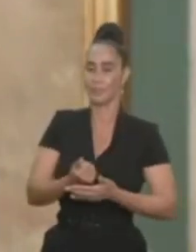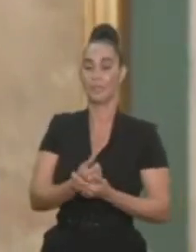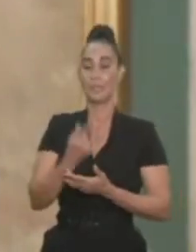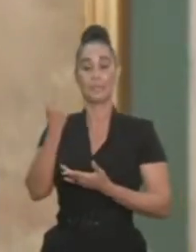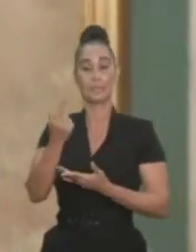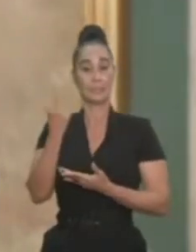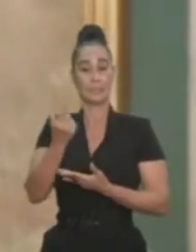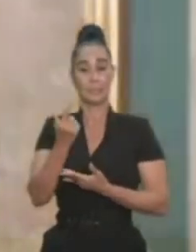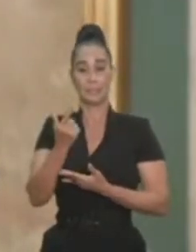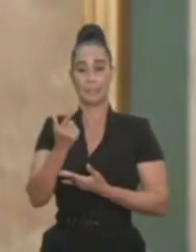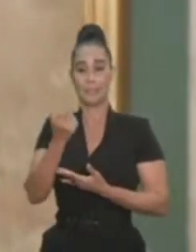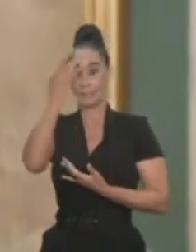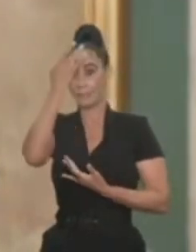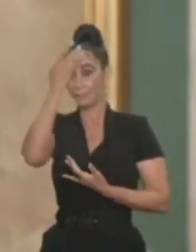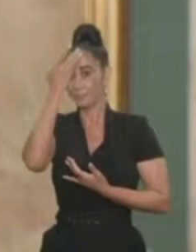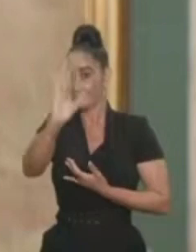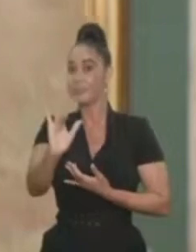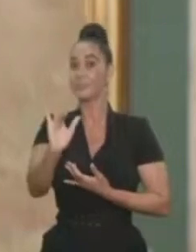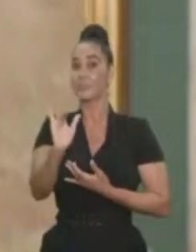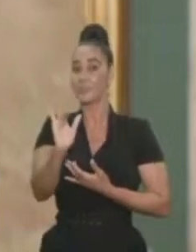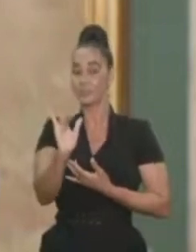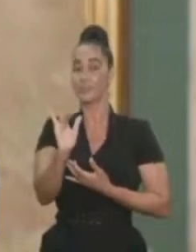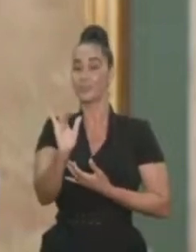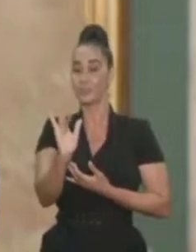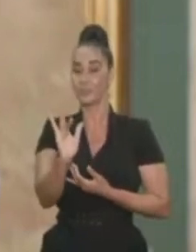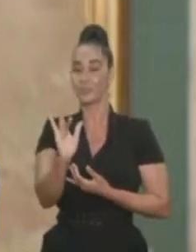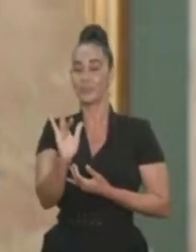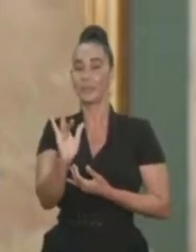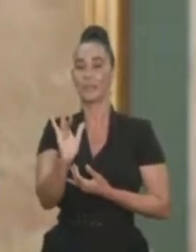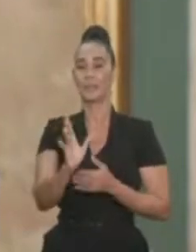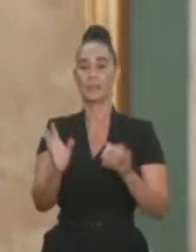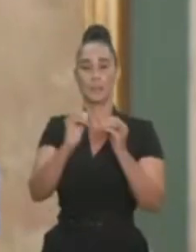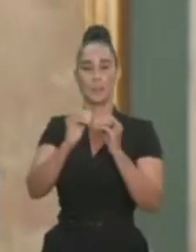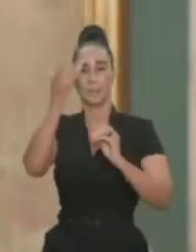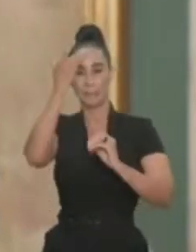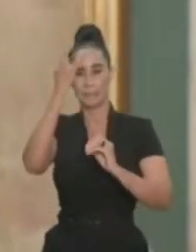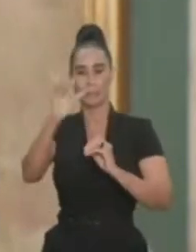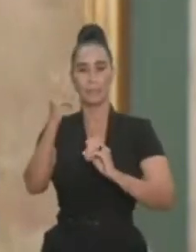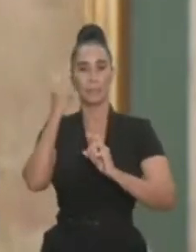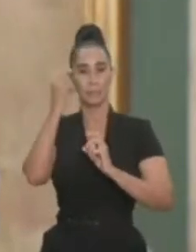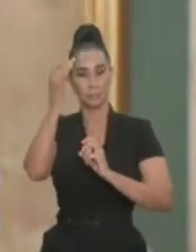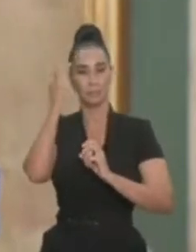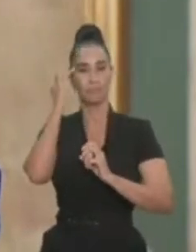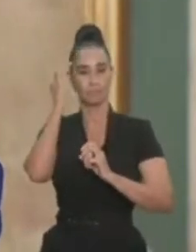ese Orlando inteligente, y más que inteligente, sabio.